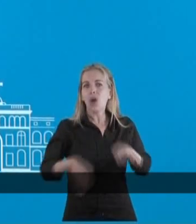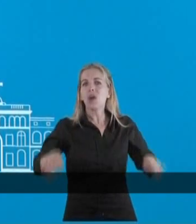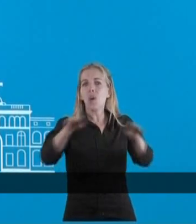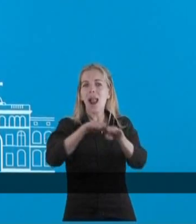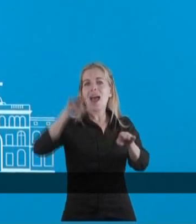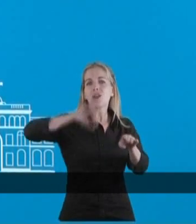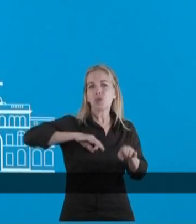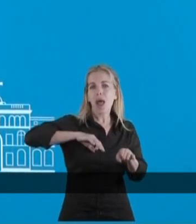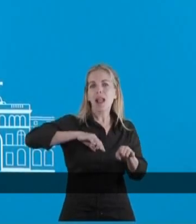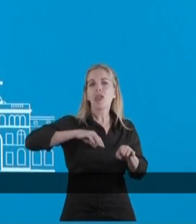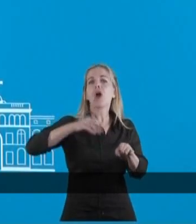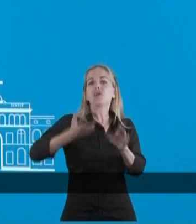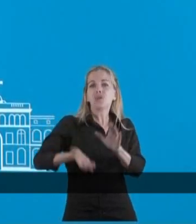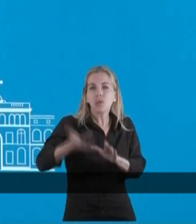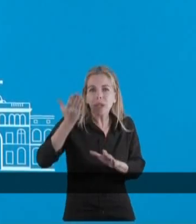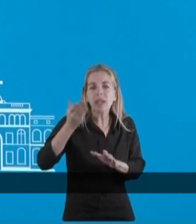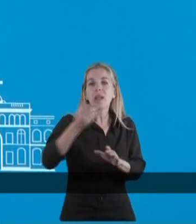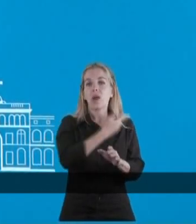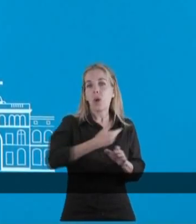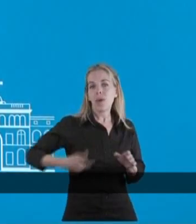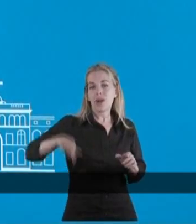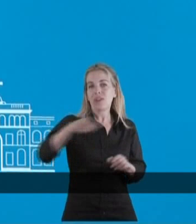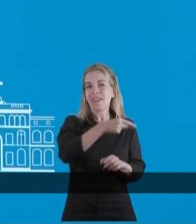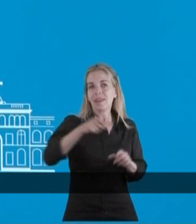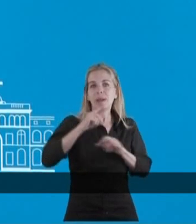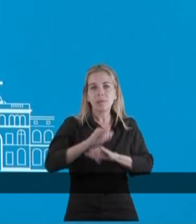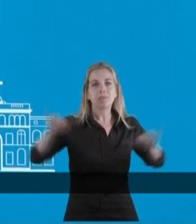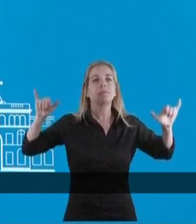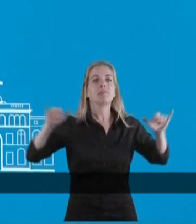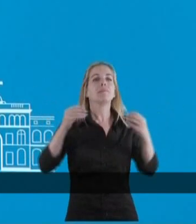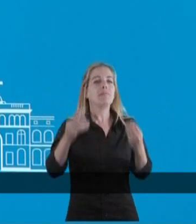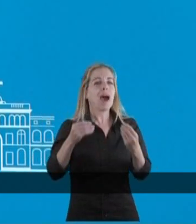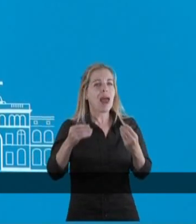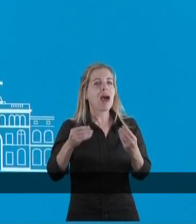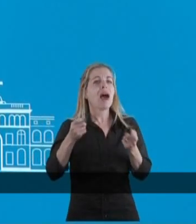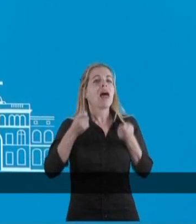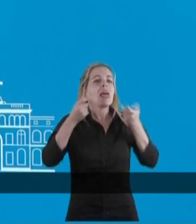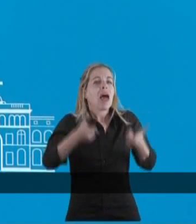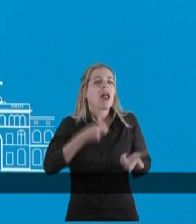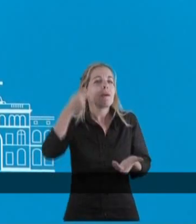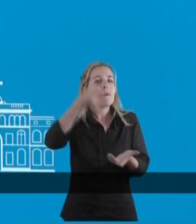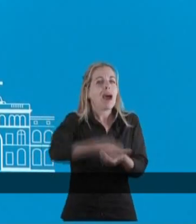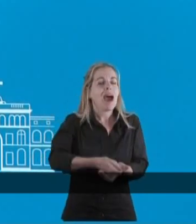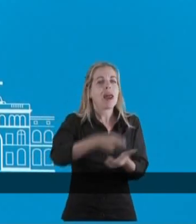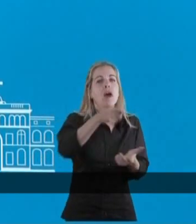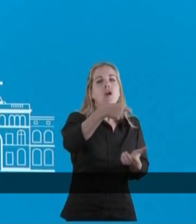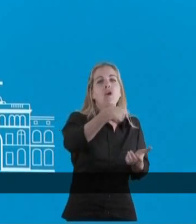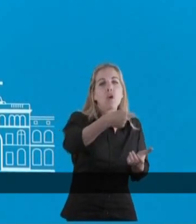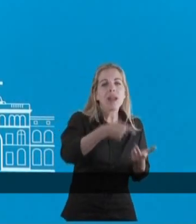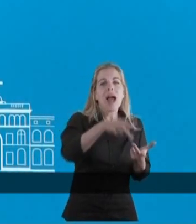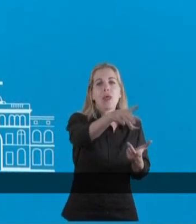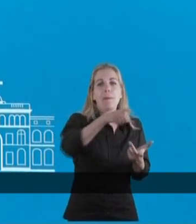anunció también esta semana el refuerzo del ingreso para los jubilados, jubiladas y pensionados, para los